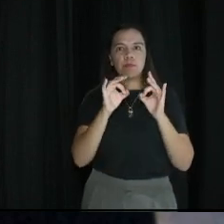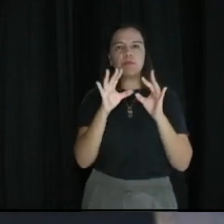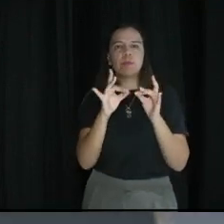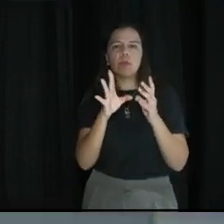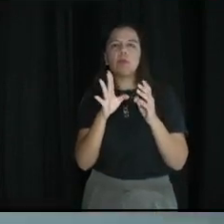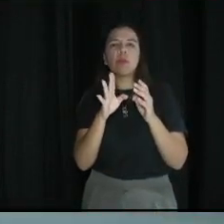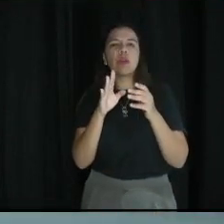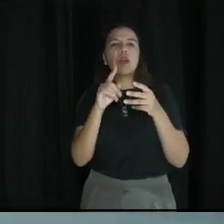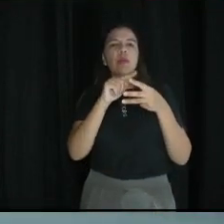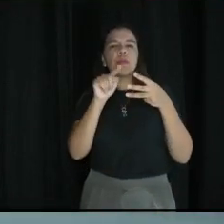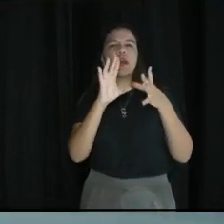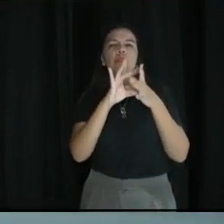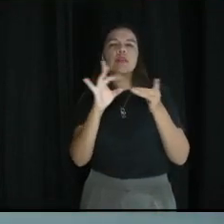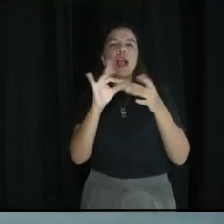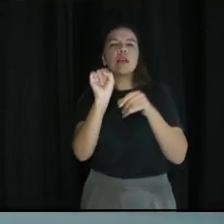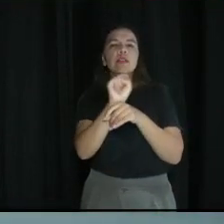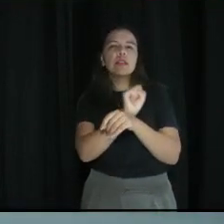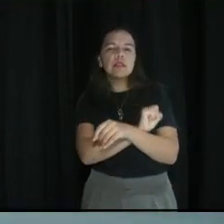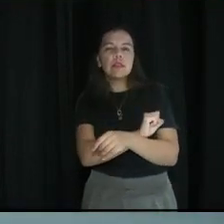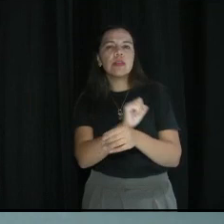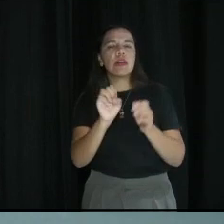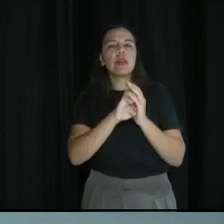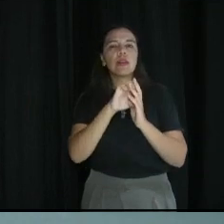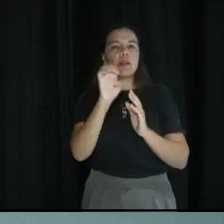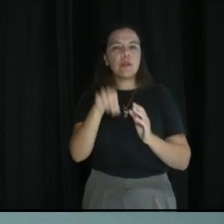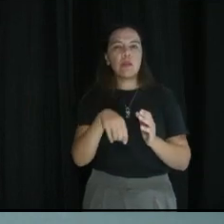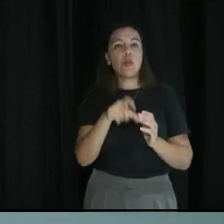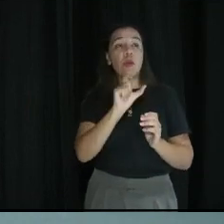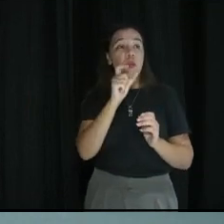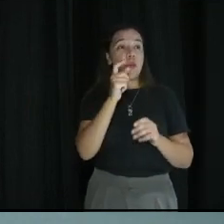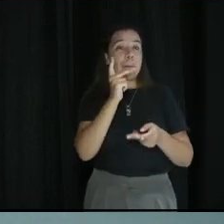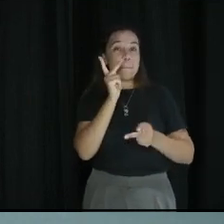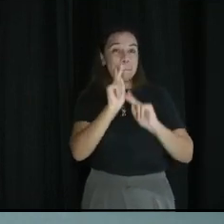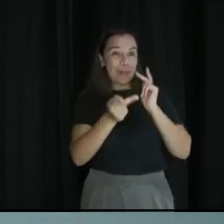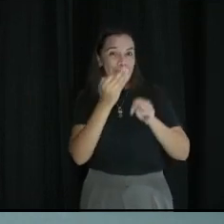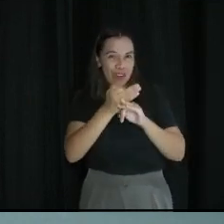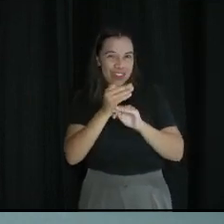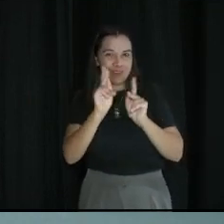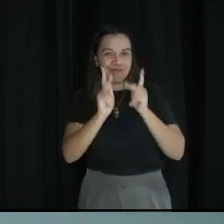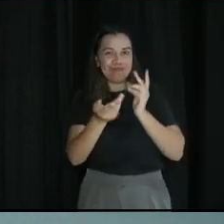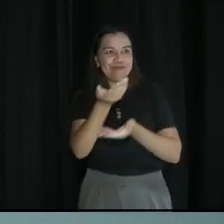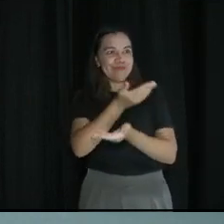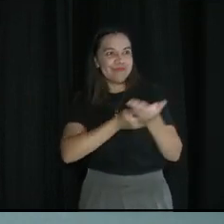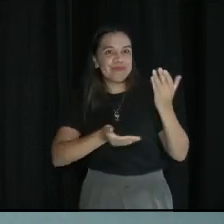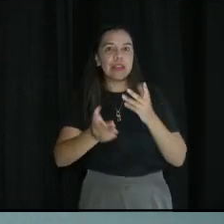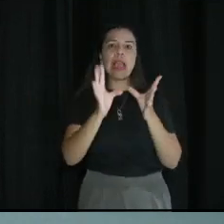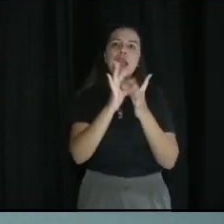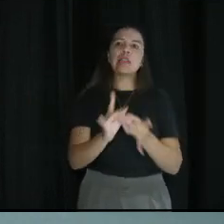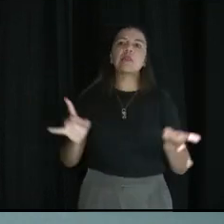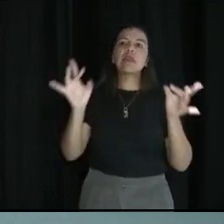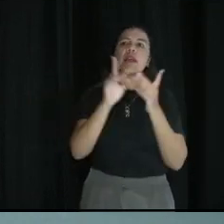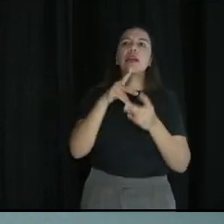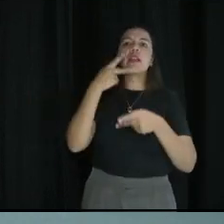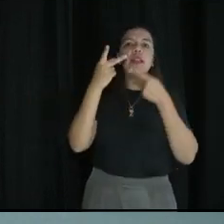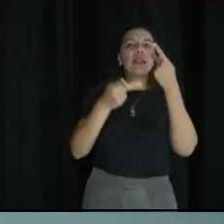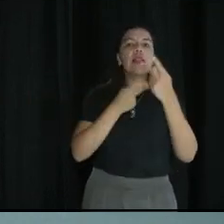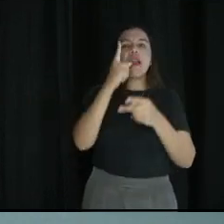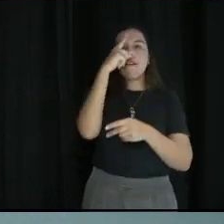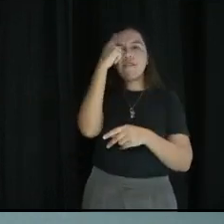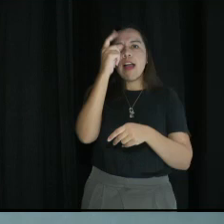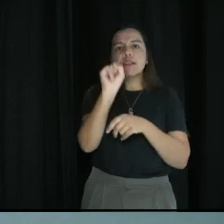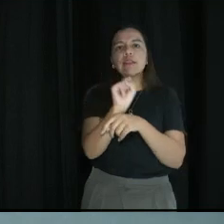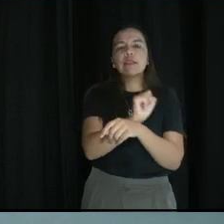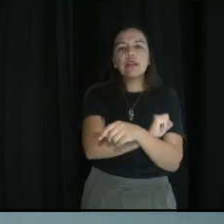común. Por lo regular, cuando está este tipo de conversatorios, tratamos de manejar un lenguaje sencillo. No es fácil, ¿por qué? Porque